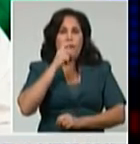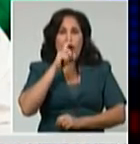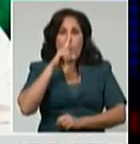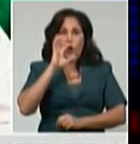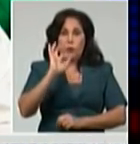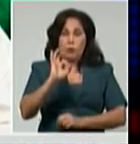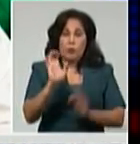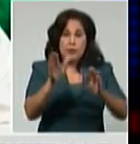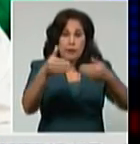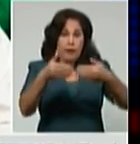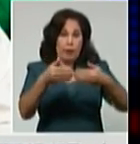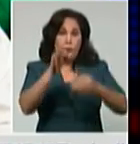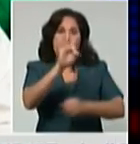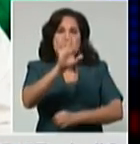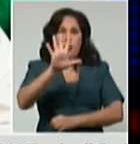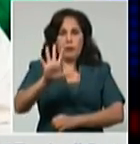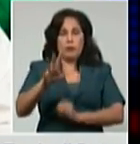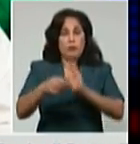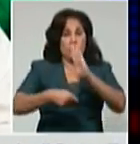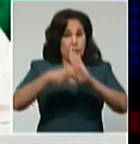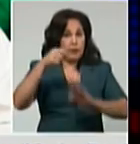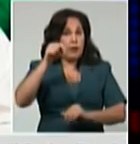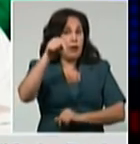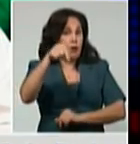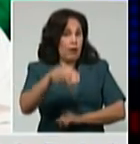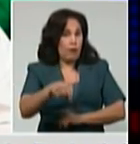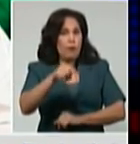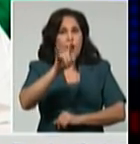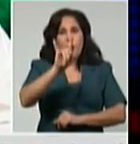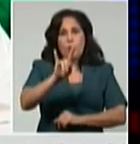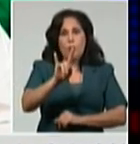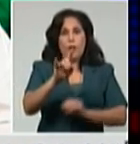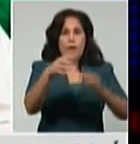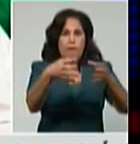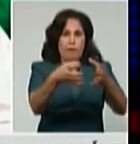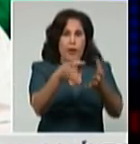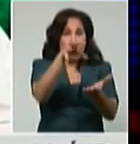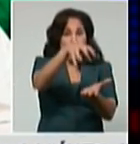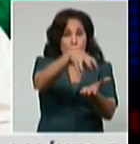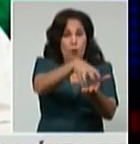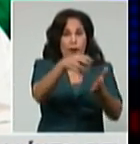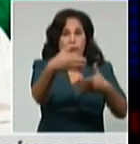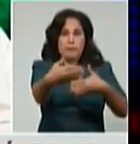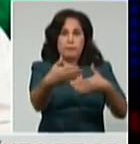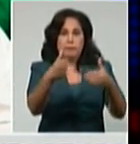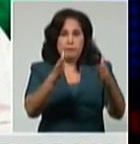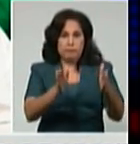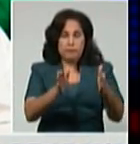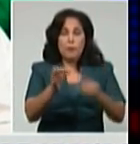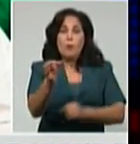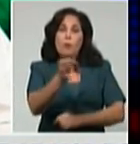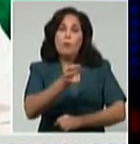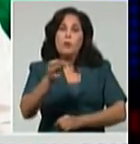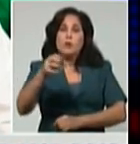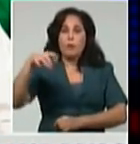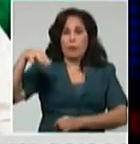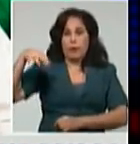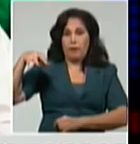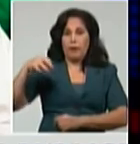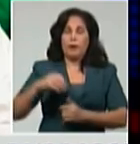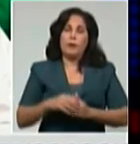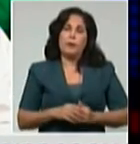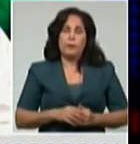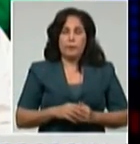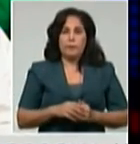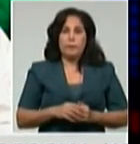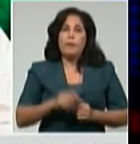85 y se mantienen activos 9 eventos. En el caso del municipio Pinar del Río, se abre